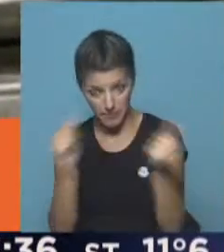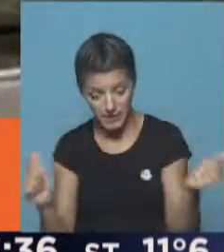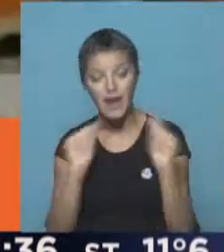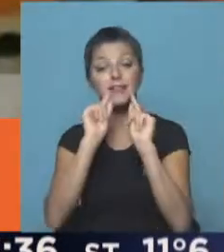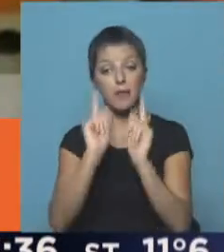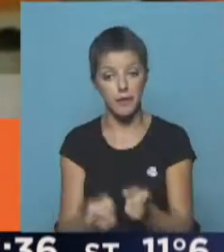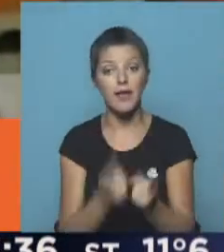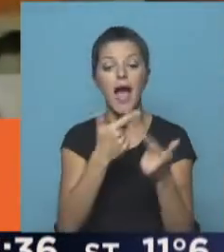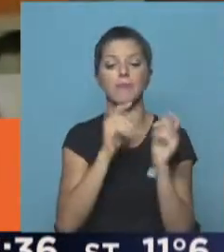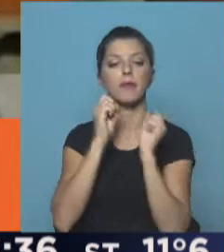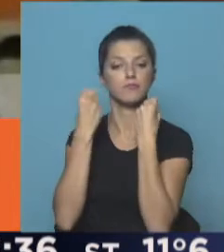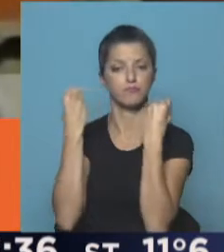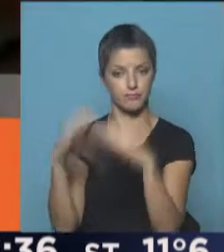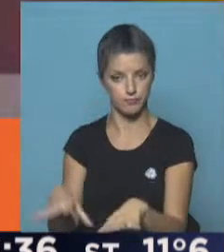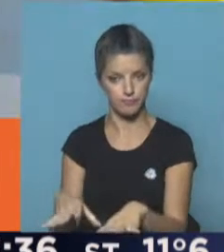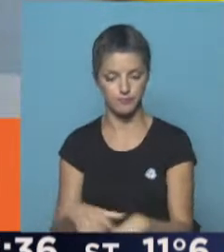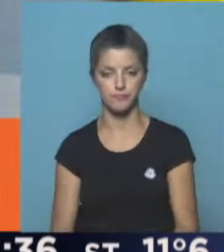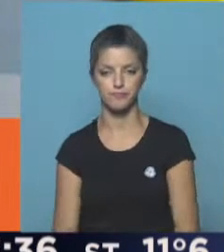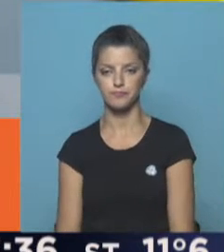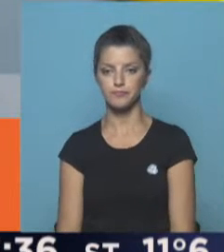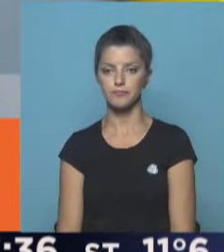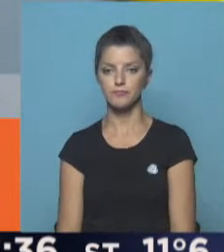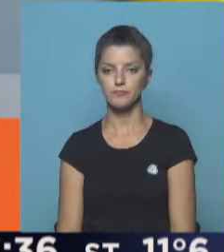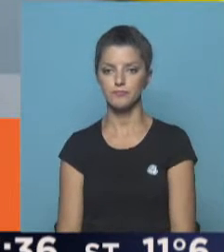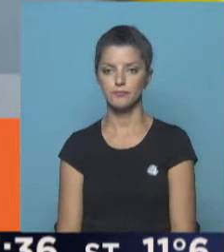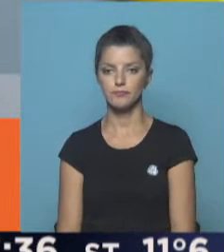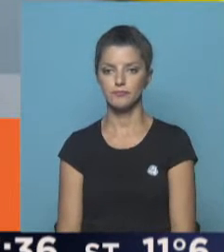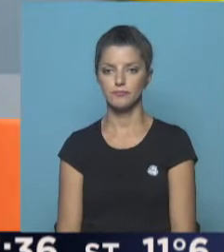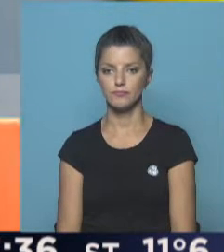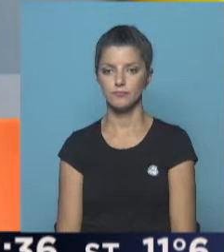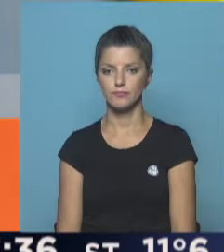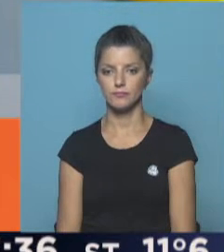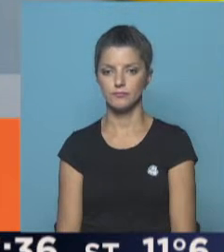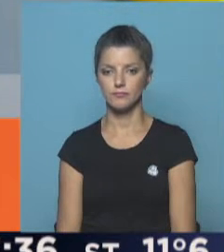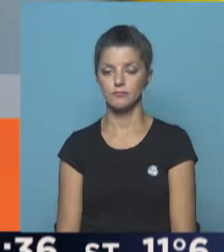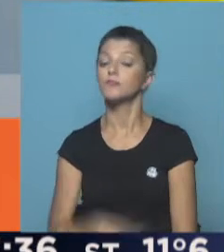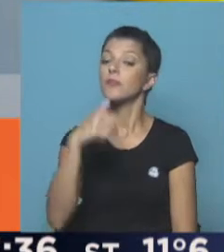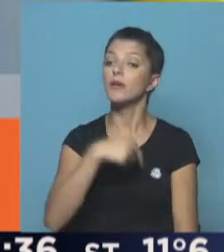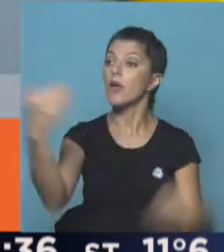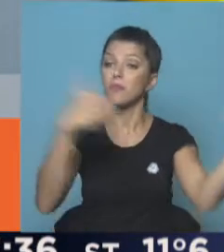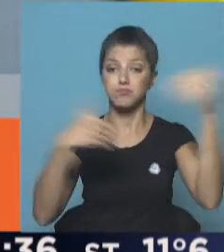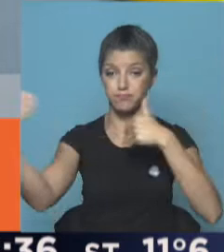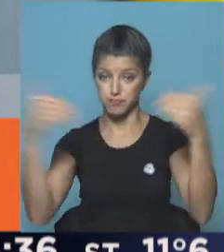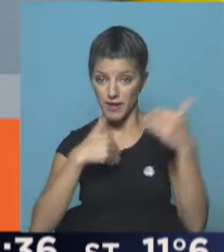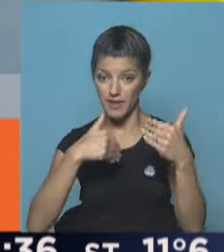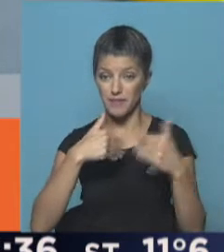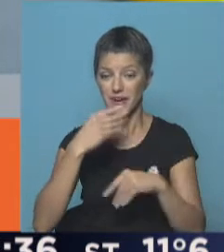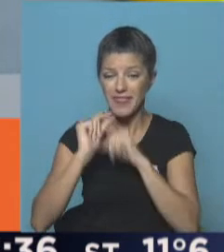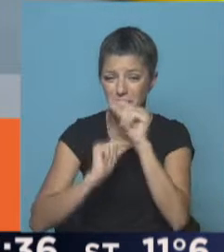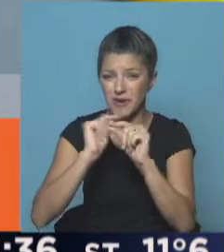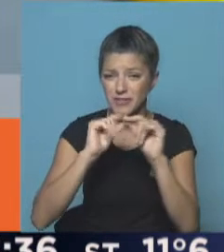llamada dejación de armas. Aquí vienen a celebrar que la paz se está